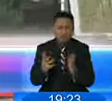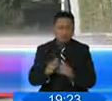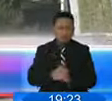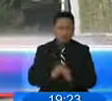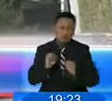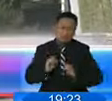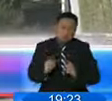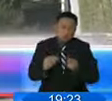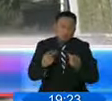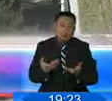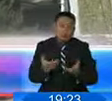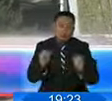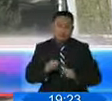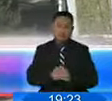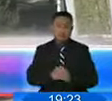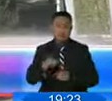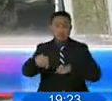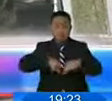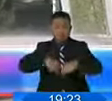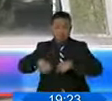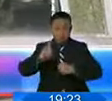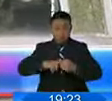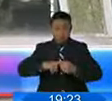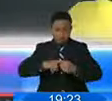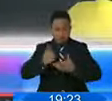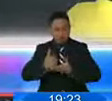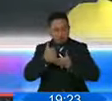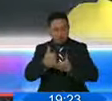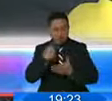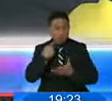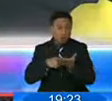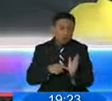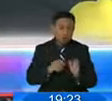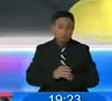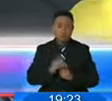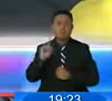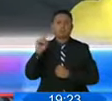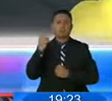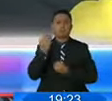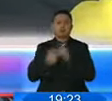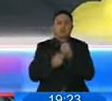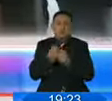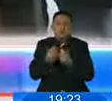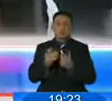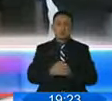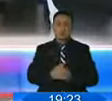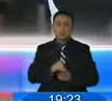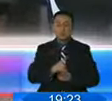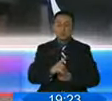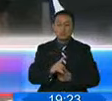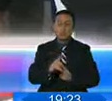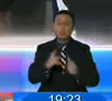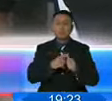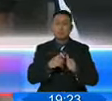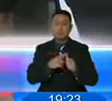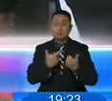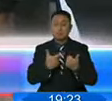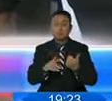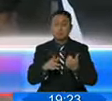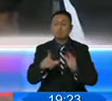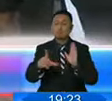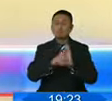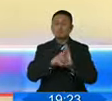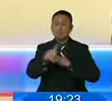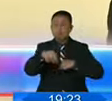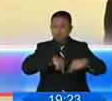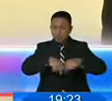algunas opciones que ayudarían a mejorar la movilidad en la ciudad de Quito. Dicen que lo primero que debería hacerse es plantearse una verdadera política